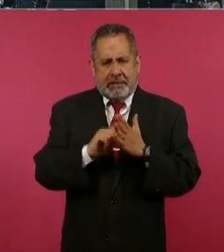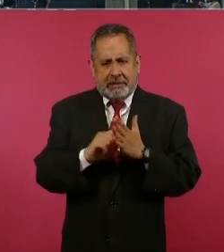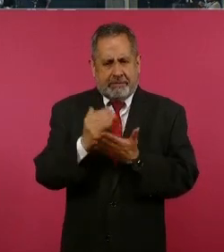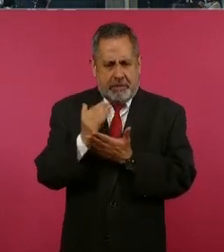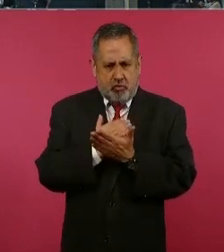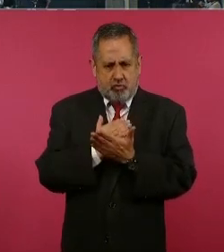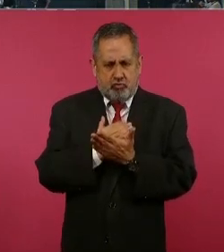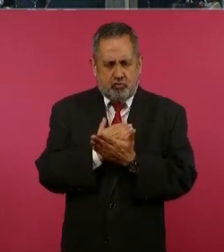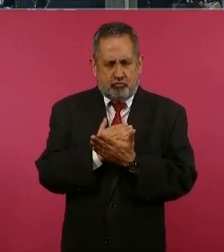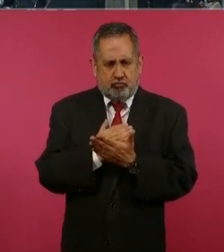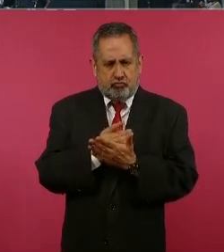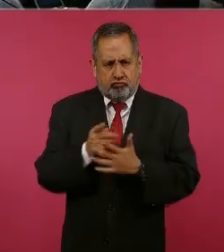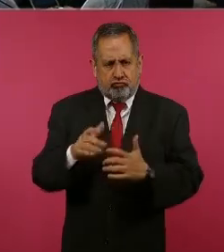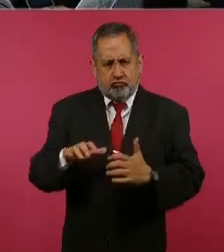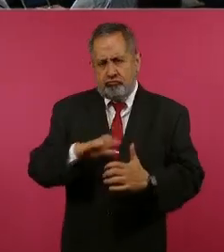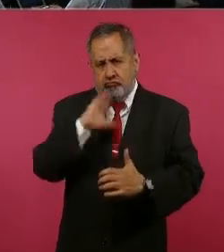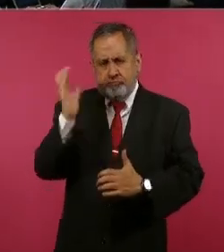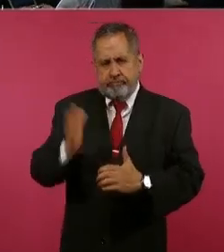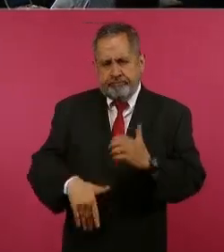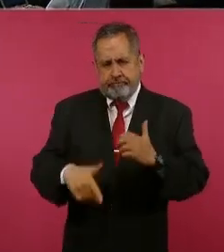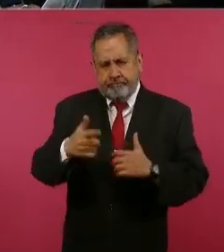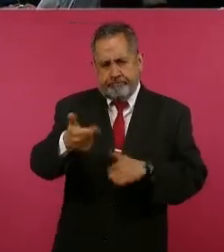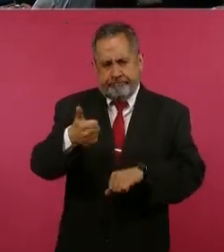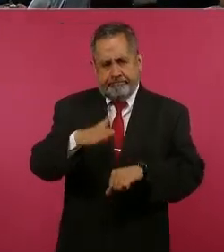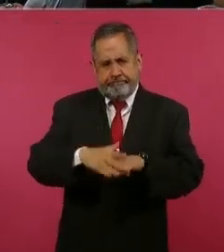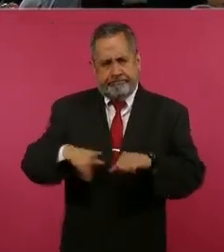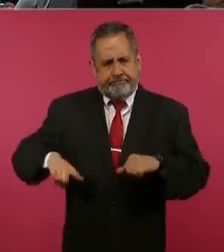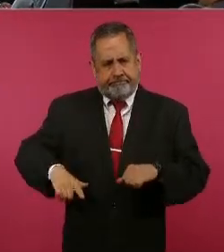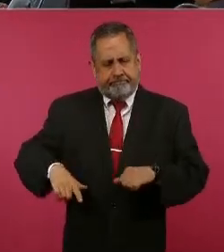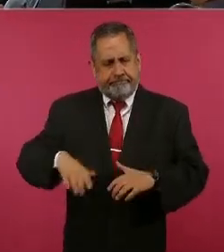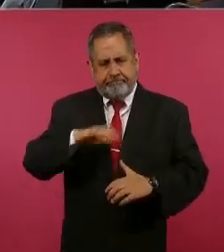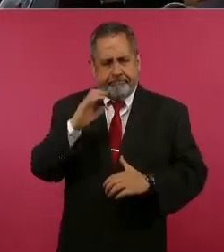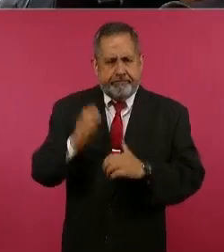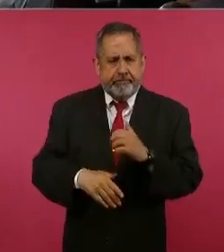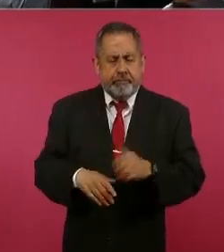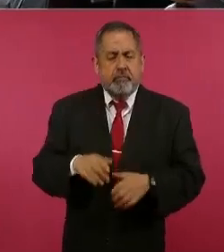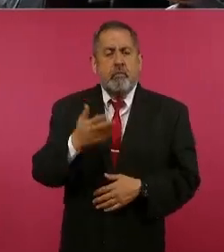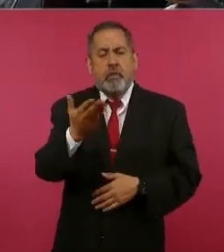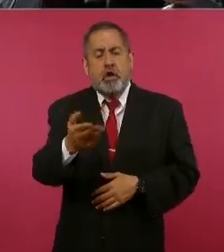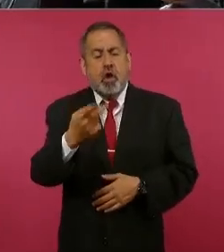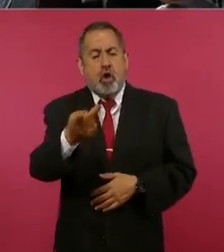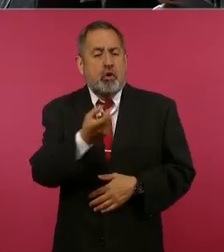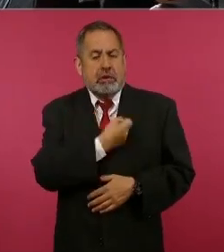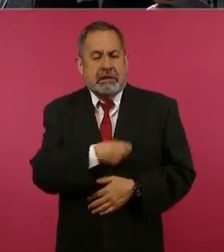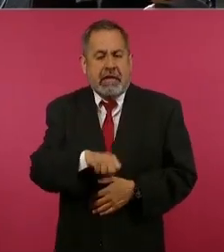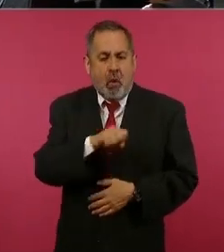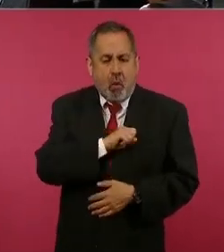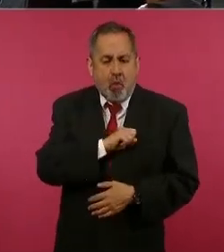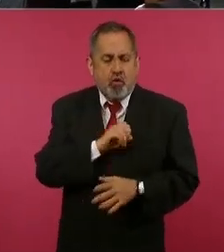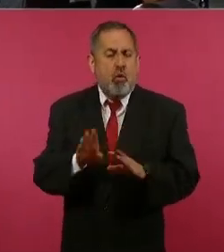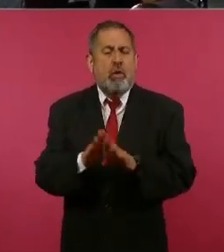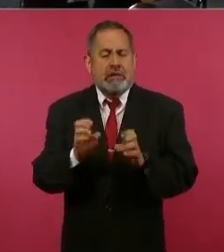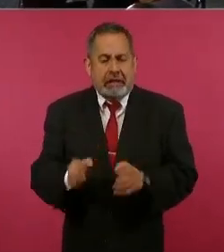de… que acabe su administración. ¿Cómo va su estado de salud? Hoy que estamos en precisamente el pulso de la